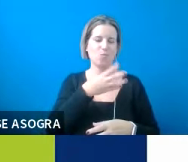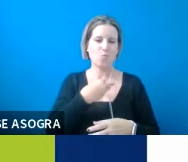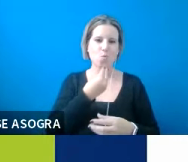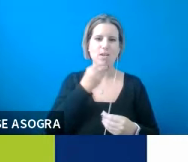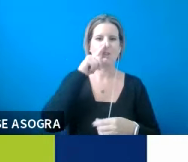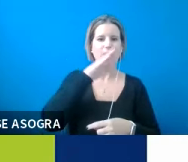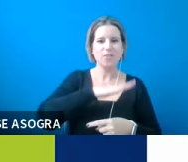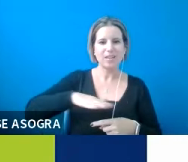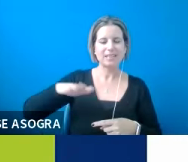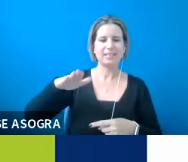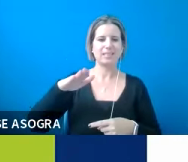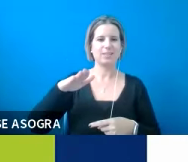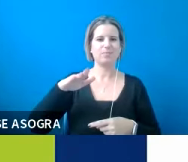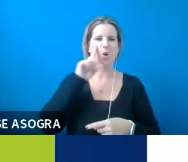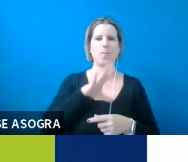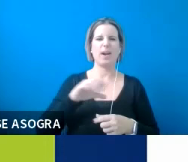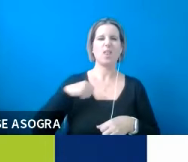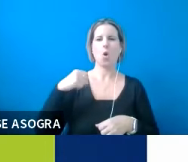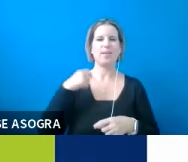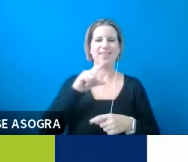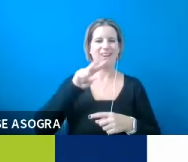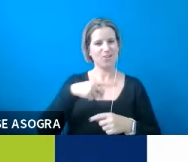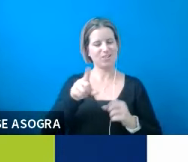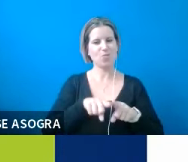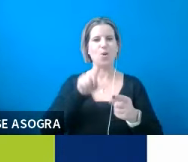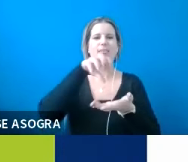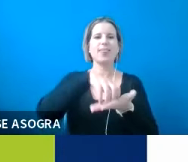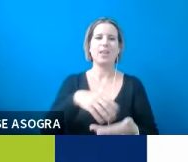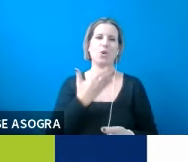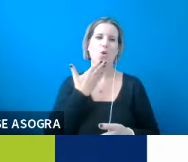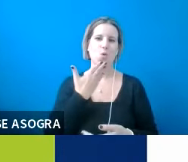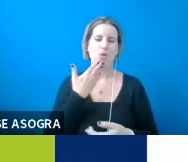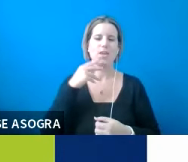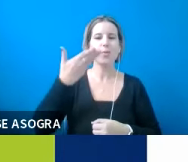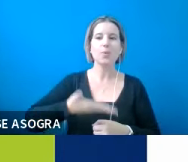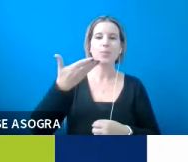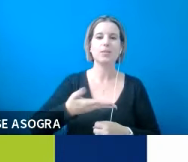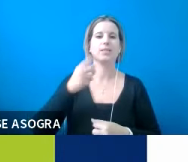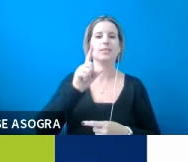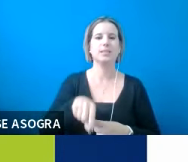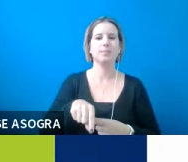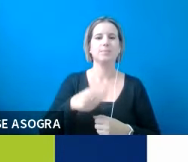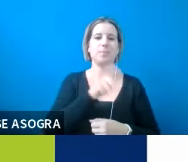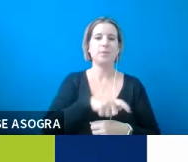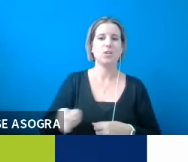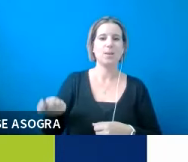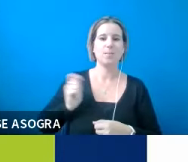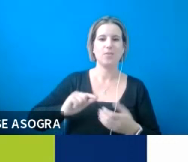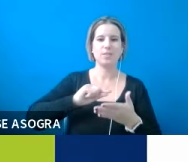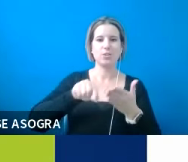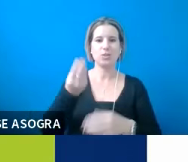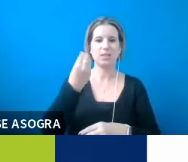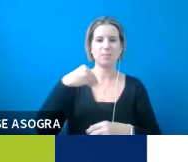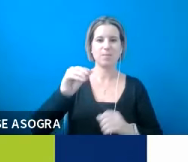infantil porque no aparece en un hospital porque parece un centro lúdico y eso importa hemos aumentado los profesionales cuando empecé